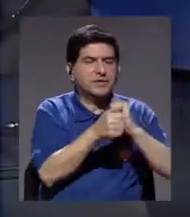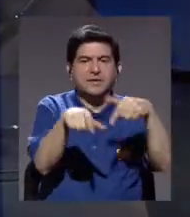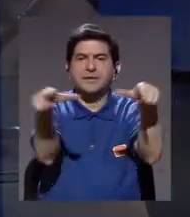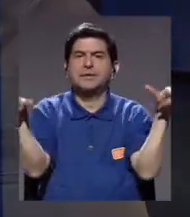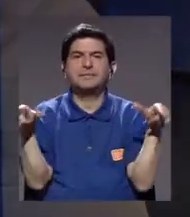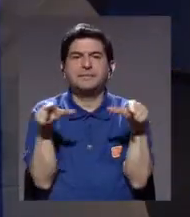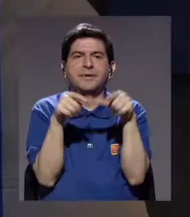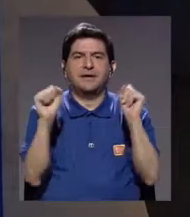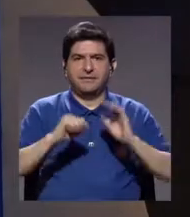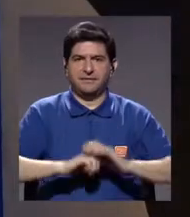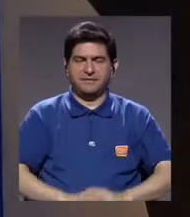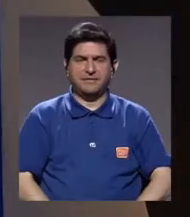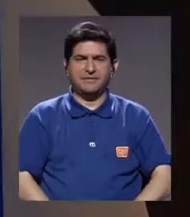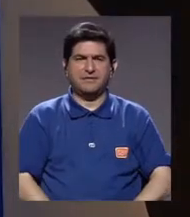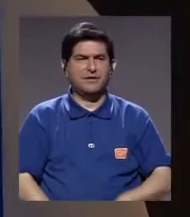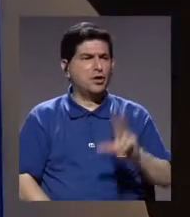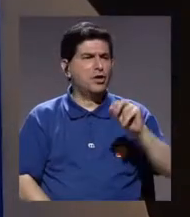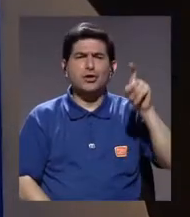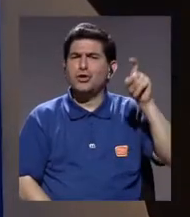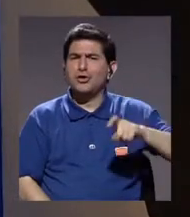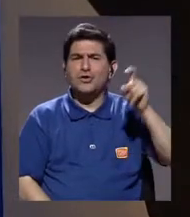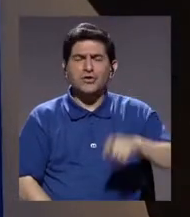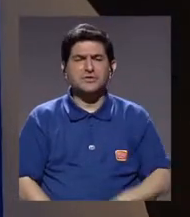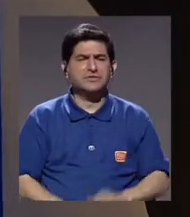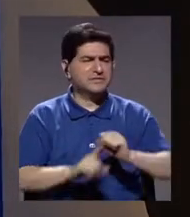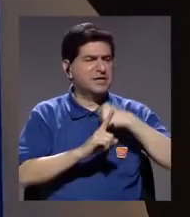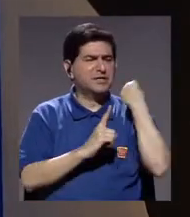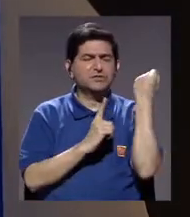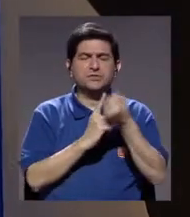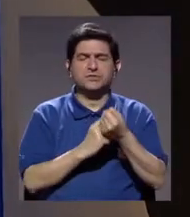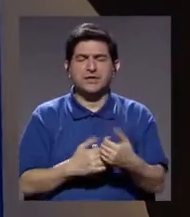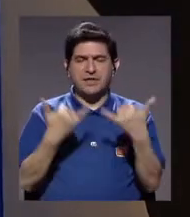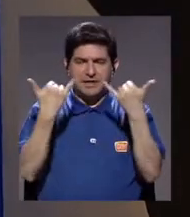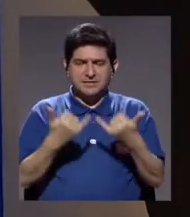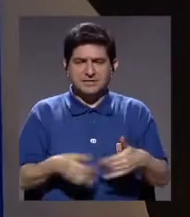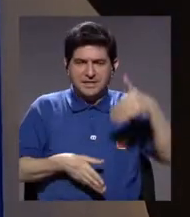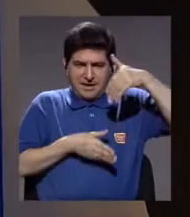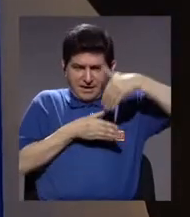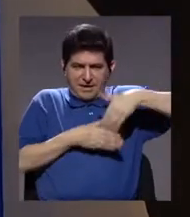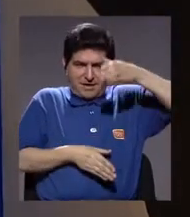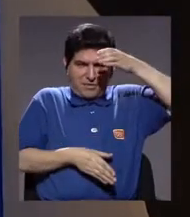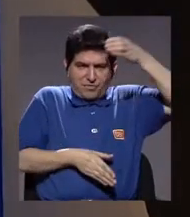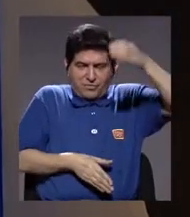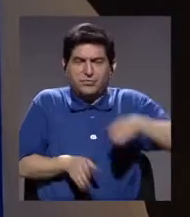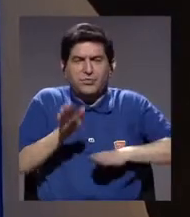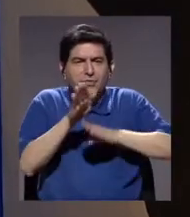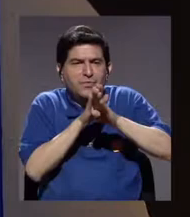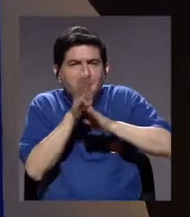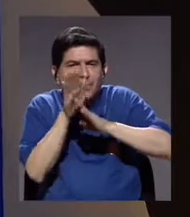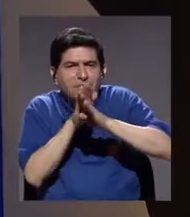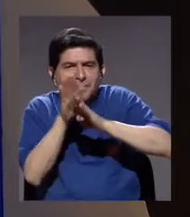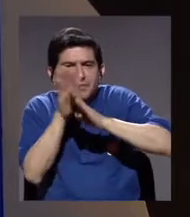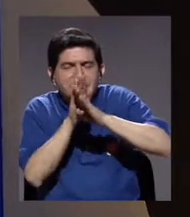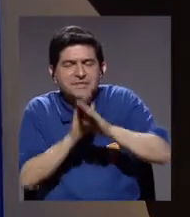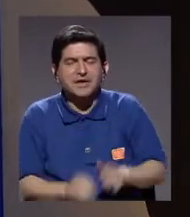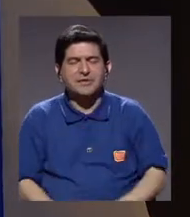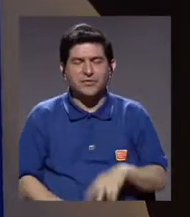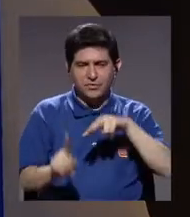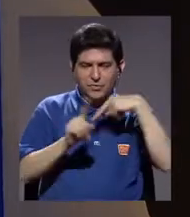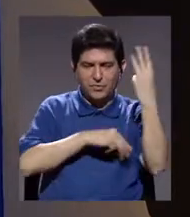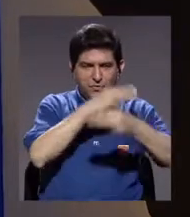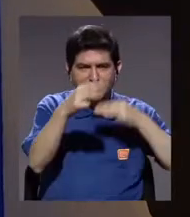lado a otro, no necesita casi esa sociedad por cultura, sí, ¿verdad?, por un desarrollo de